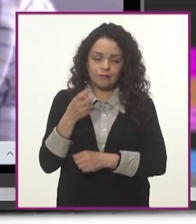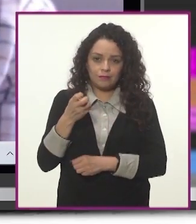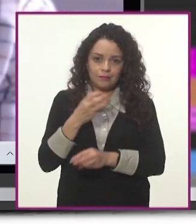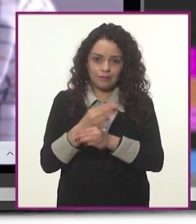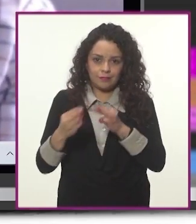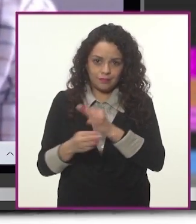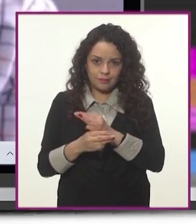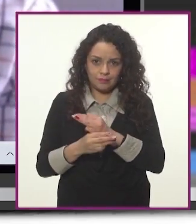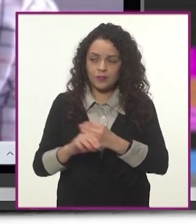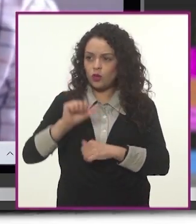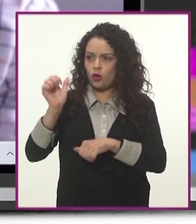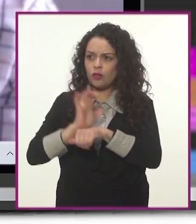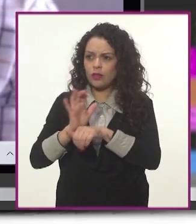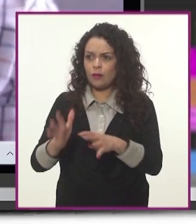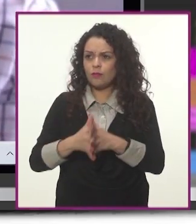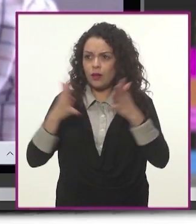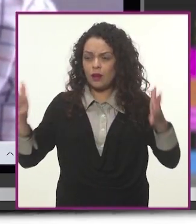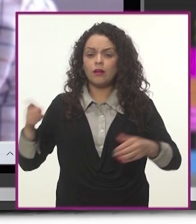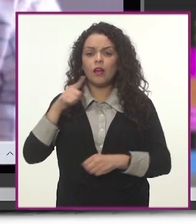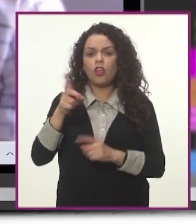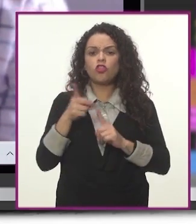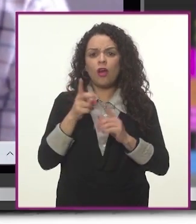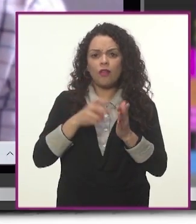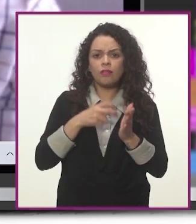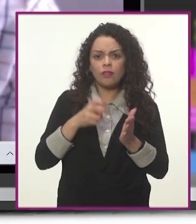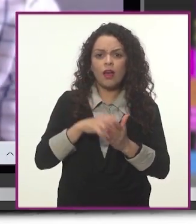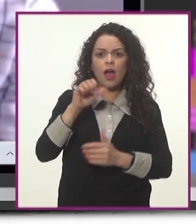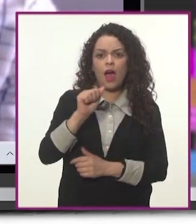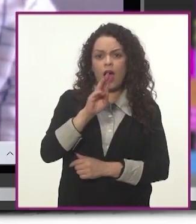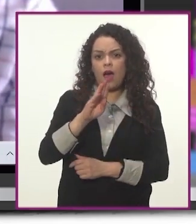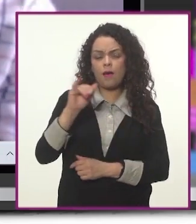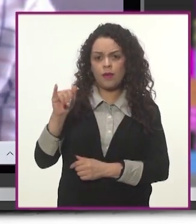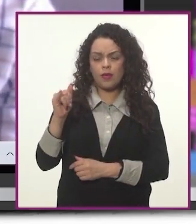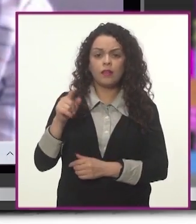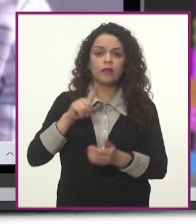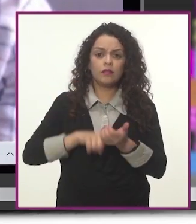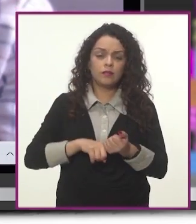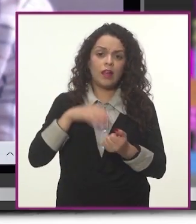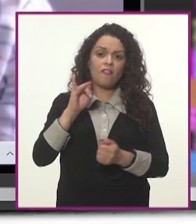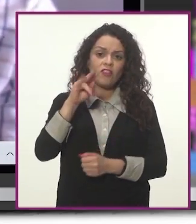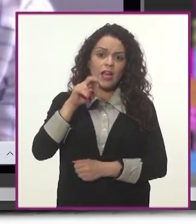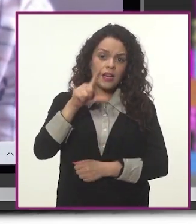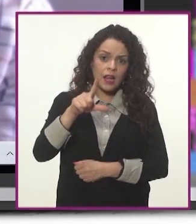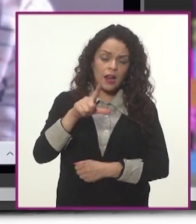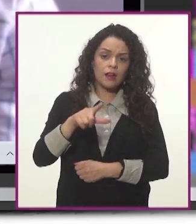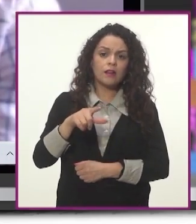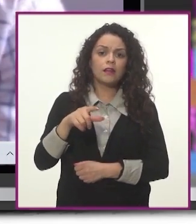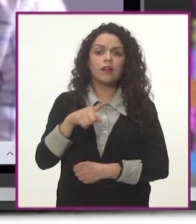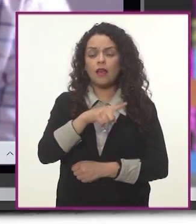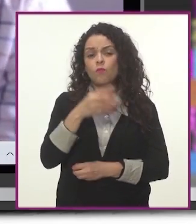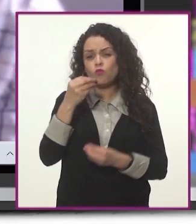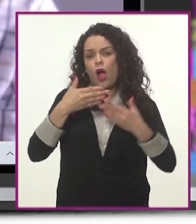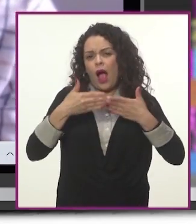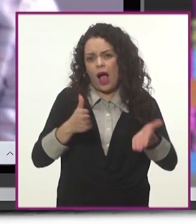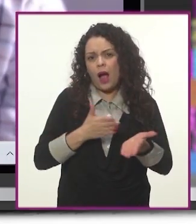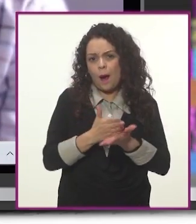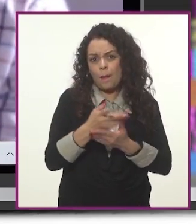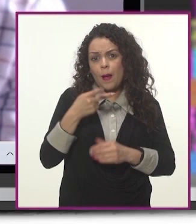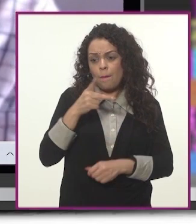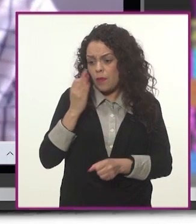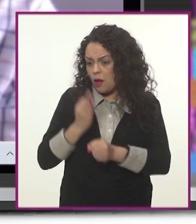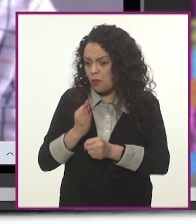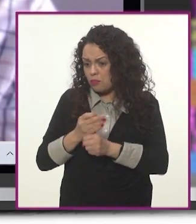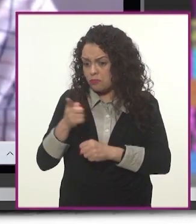ahí se editan en Avid, ¿no? Yo creo que es el mejor sistema. Final y Premiere son más abiertos, pero fallan más. A mí el Premiere actual me gusta mucho